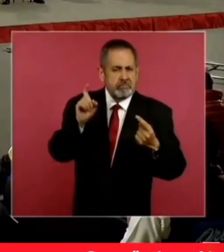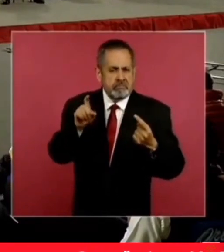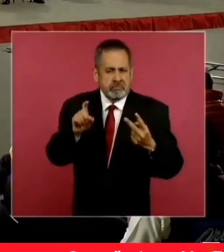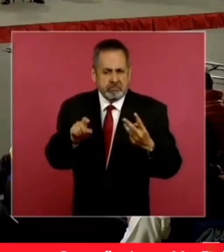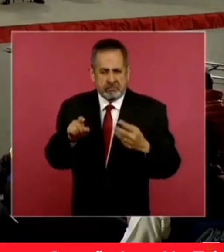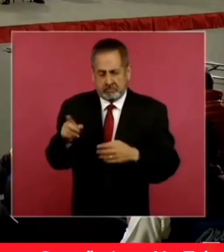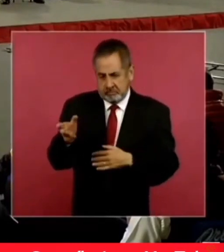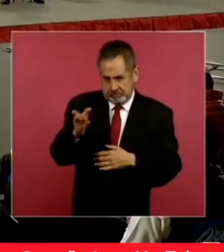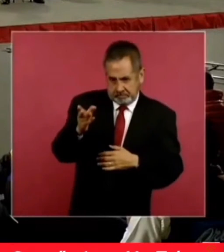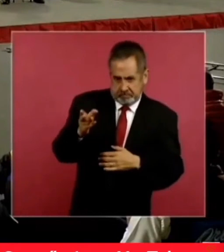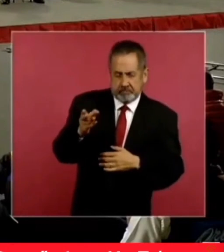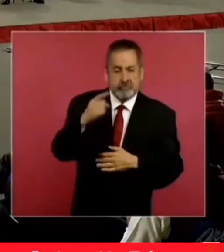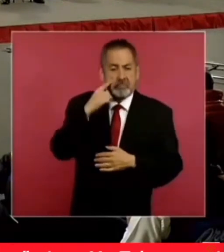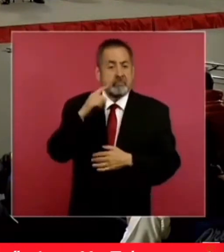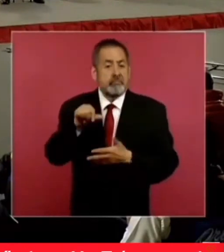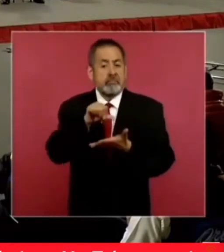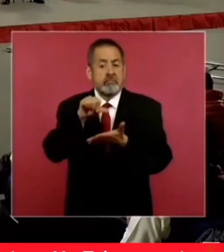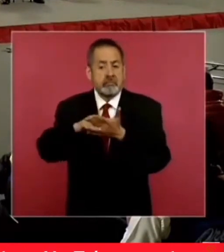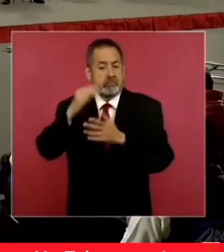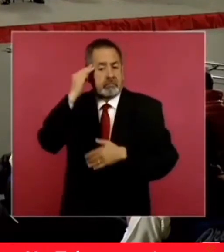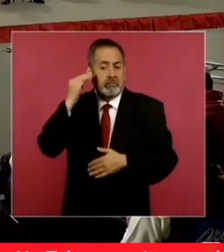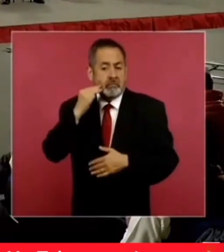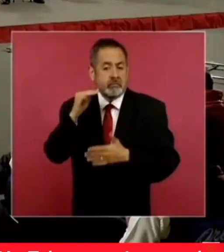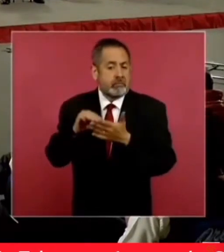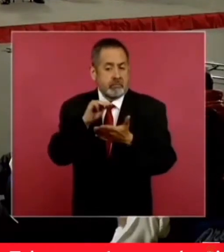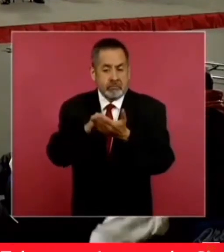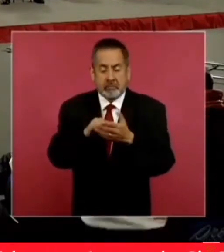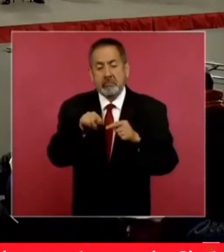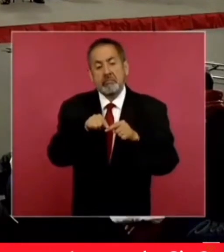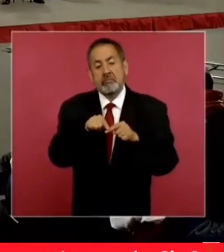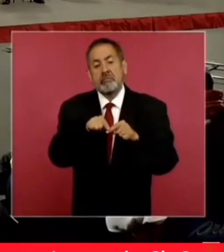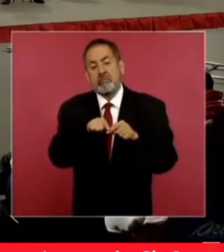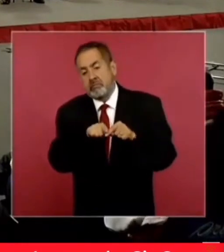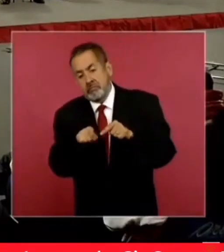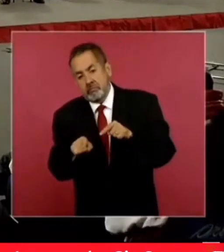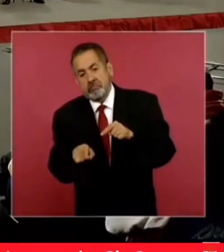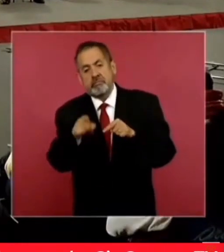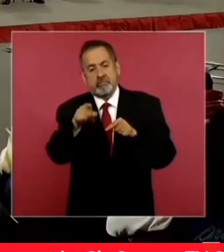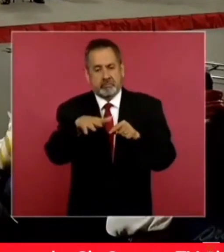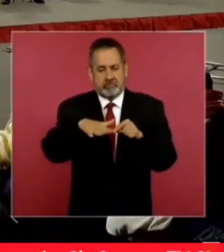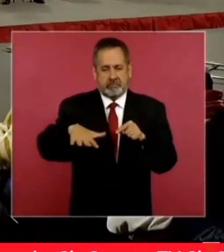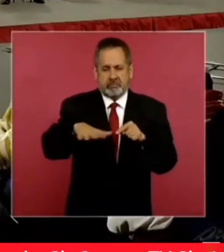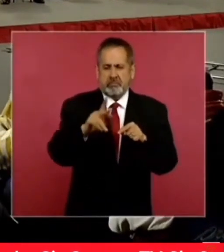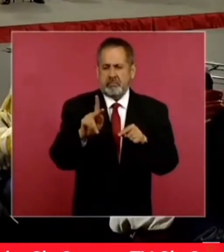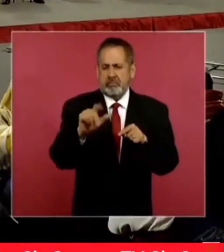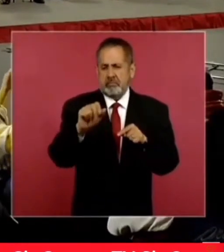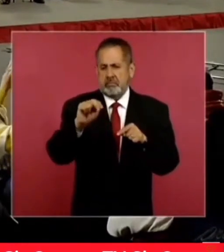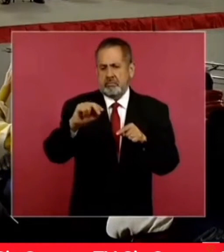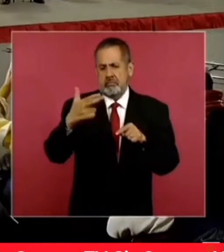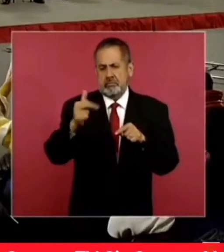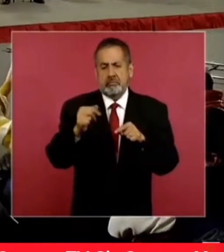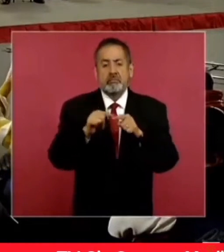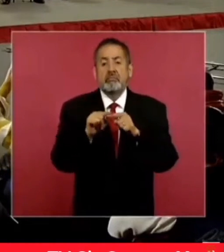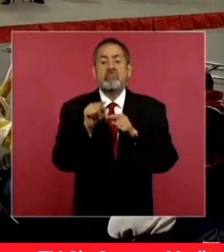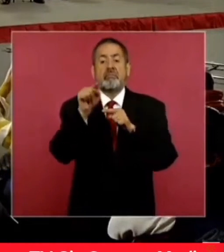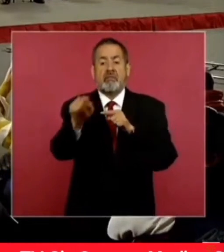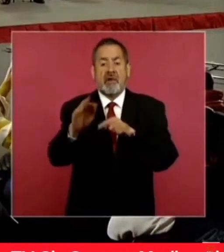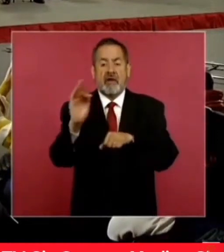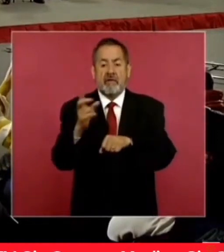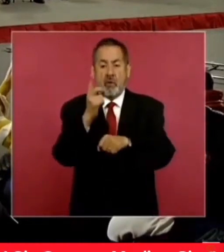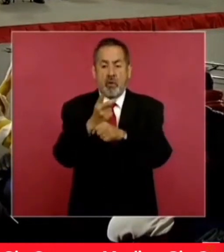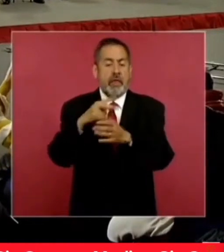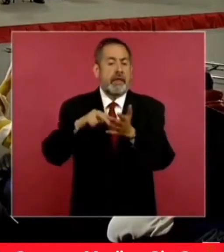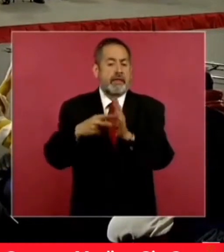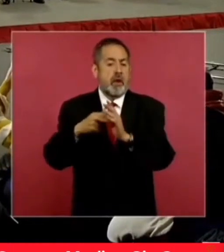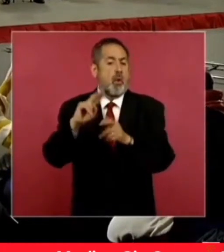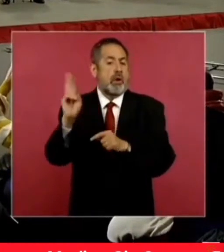es del centro de la ciudad de Mérida que pasa por La Plancha y que llega hasta la Facultad de Ingeniería de la